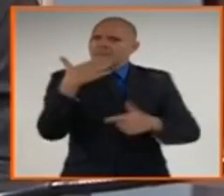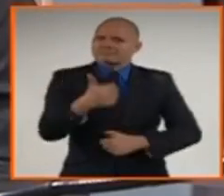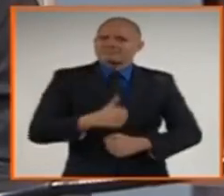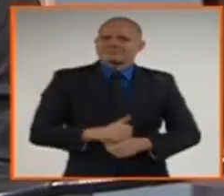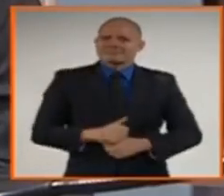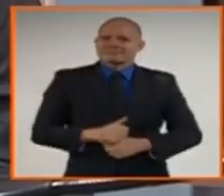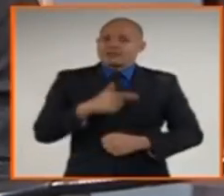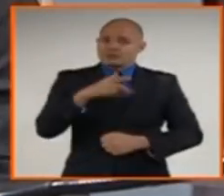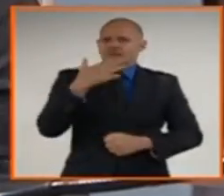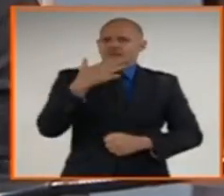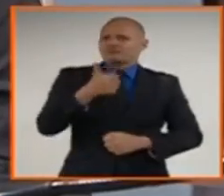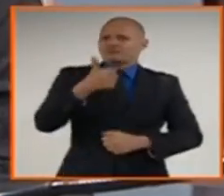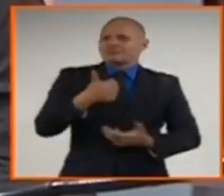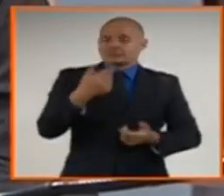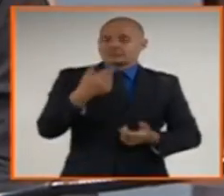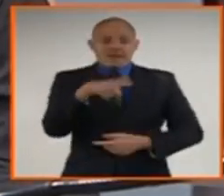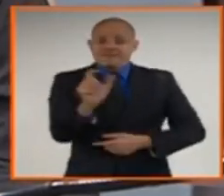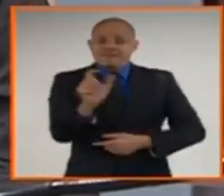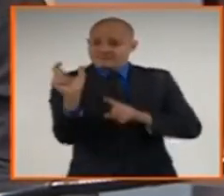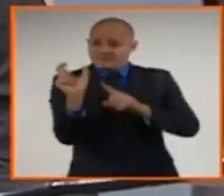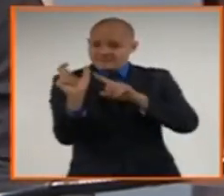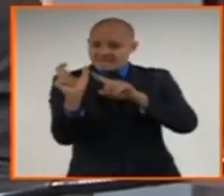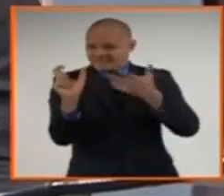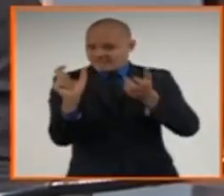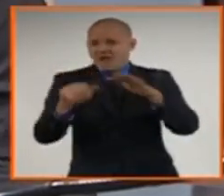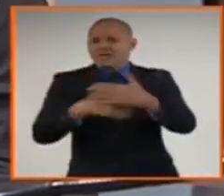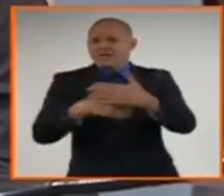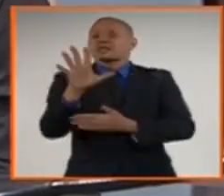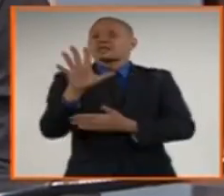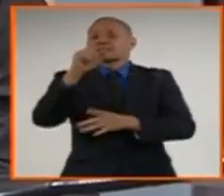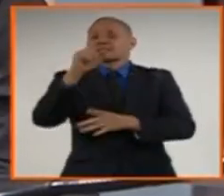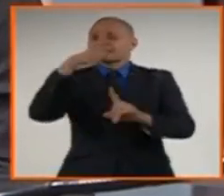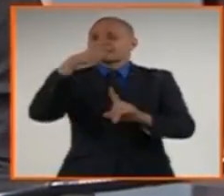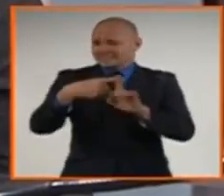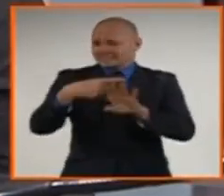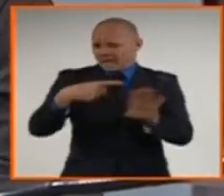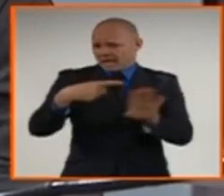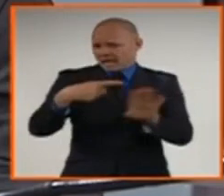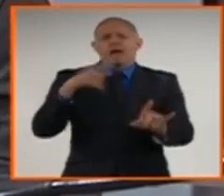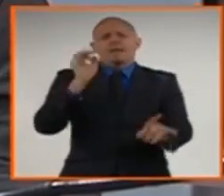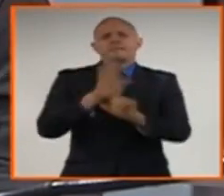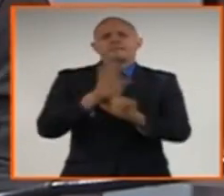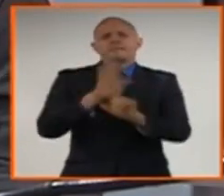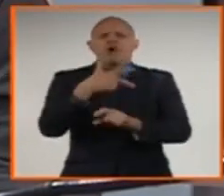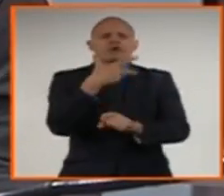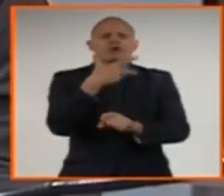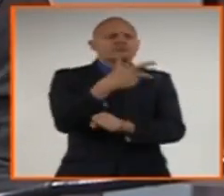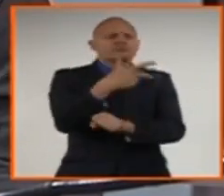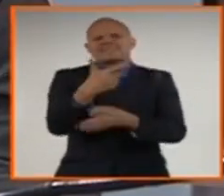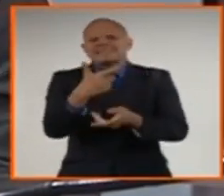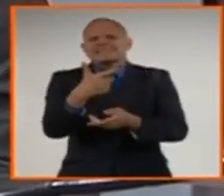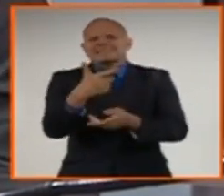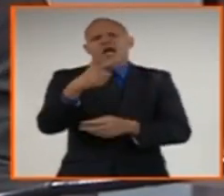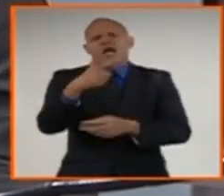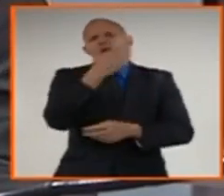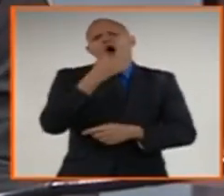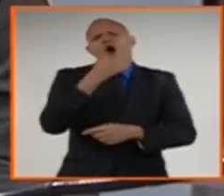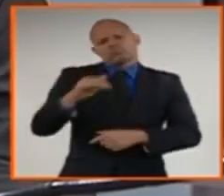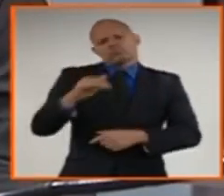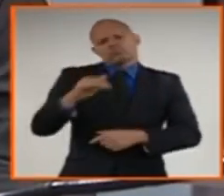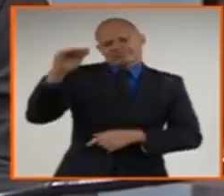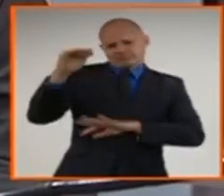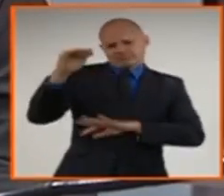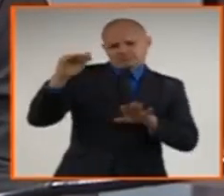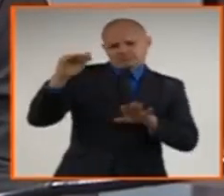sea, 5 de septiembre, ya se había empezado a vacunar adolescentes con la vacuna, con alguna de las vacunas que habían